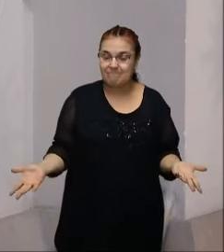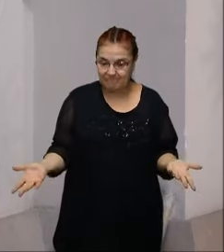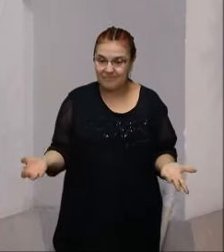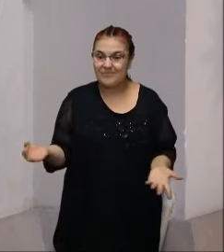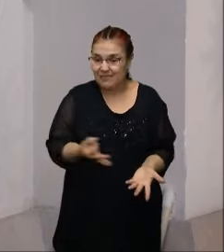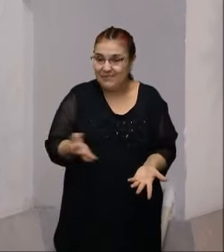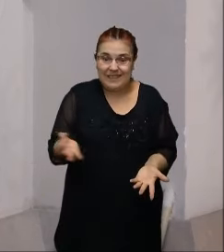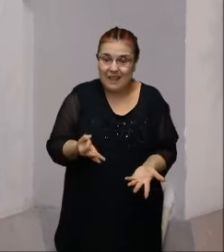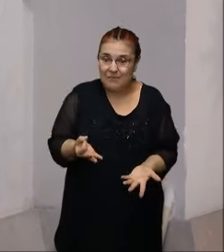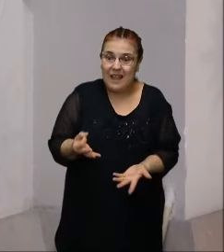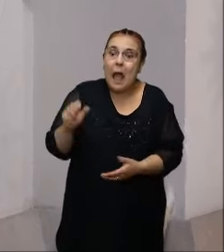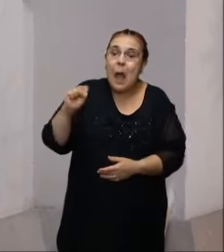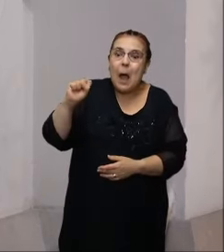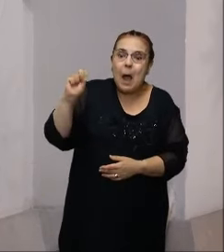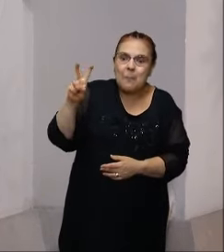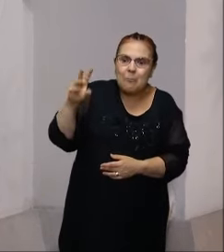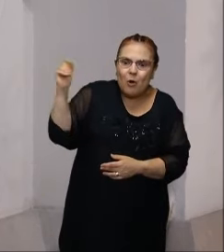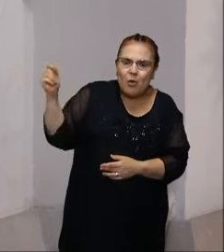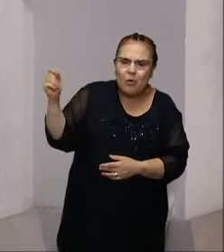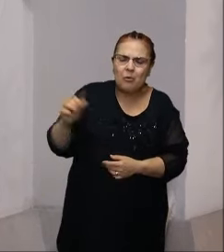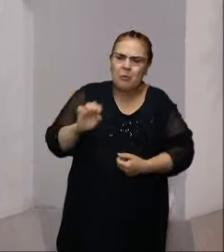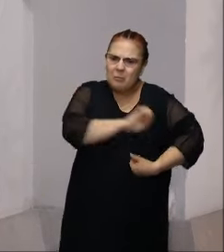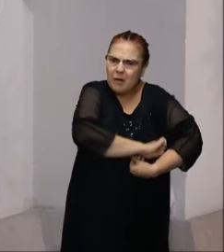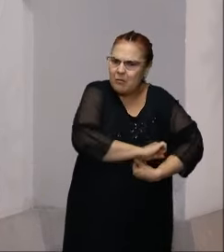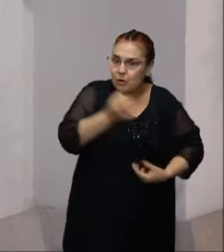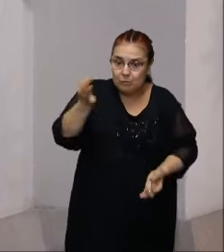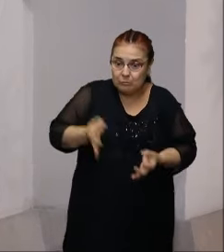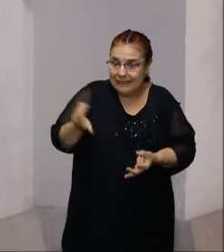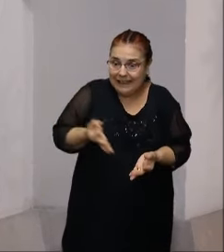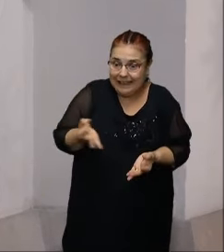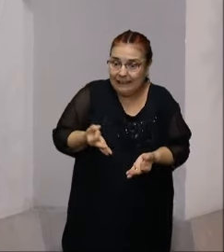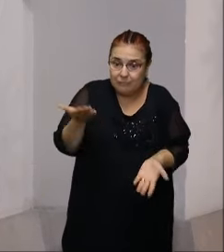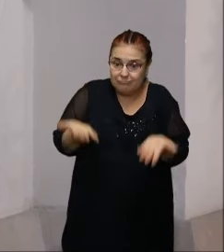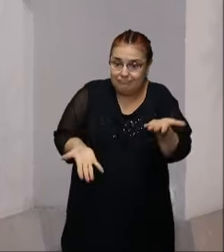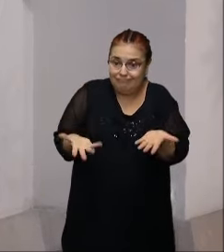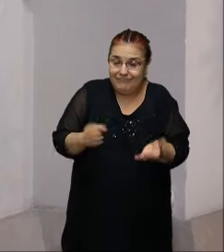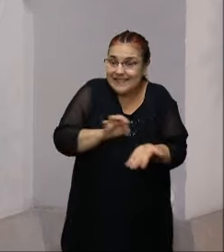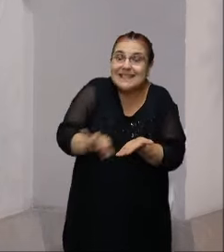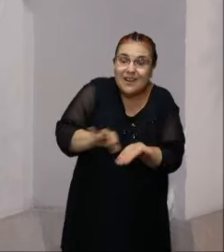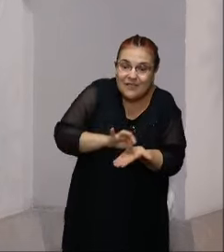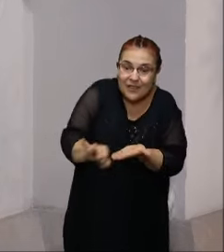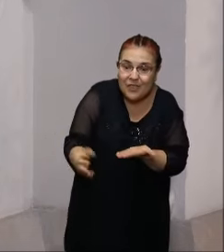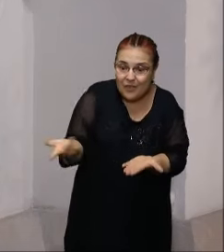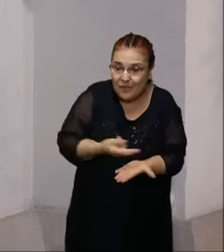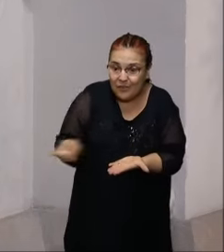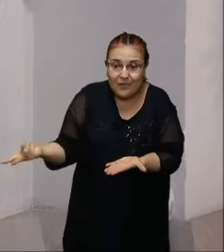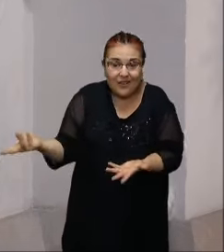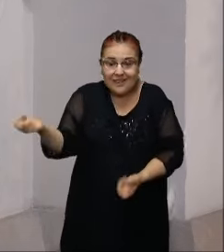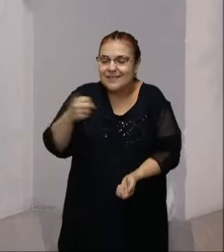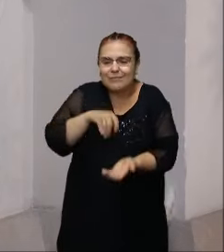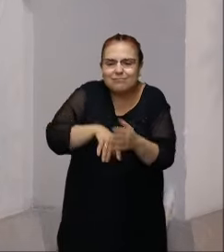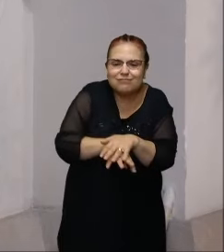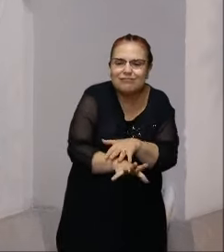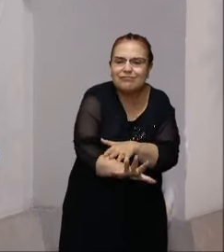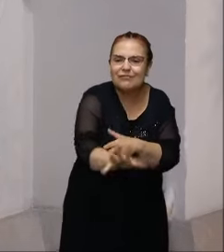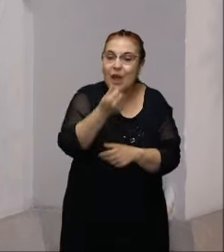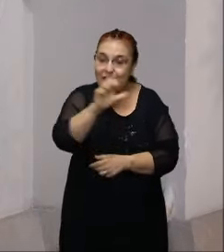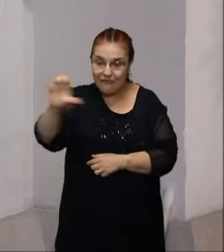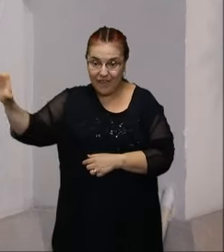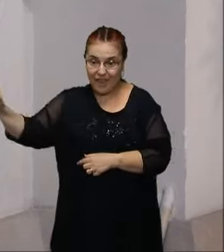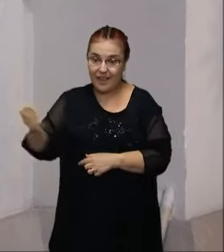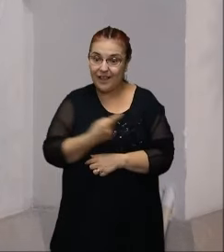¿qué es Apolo y qué es Pablo? Servidores a través de los cuales accedisteis a la fe, y cada